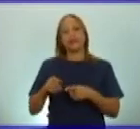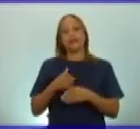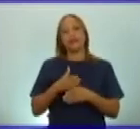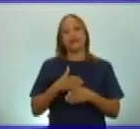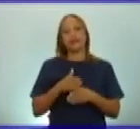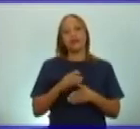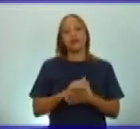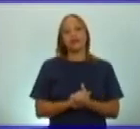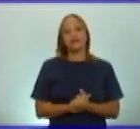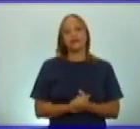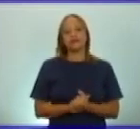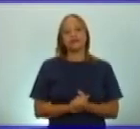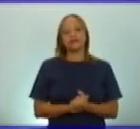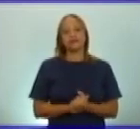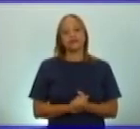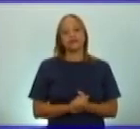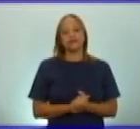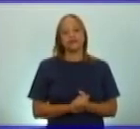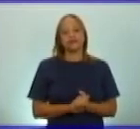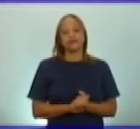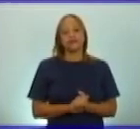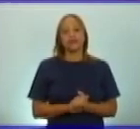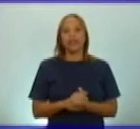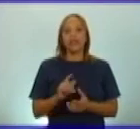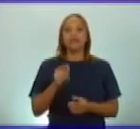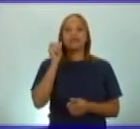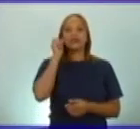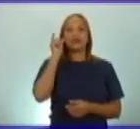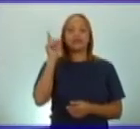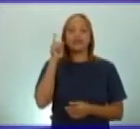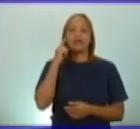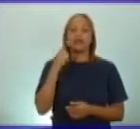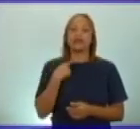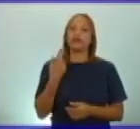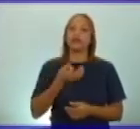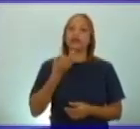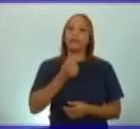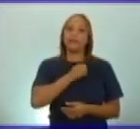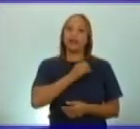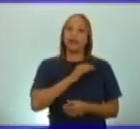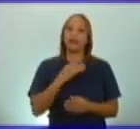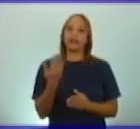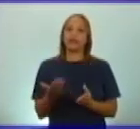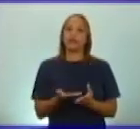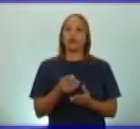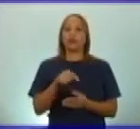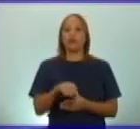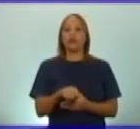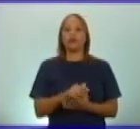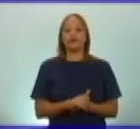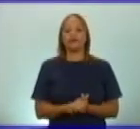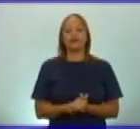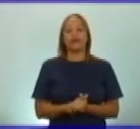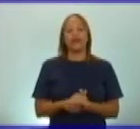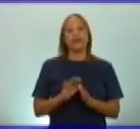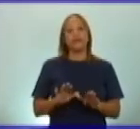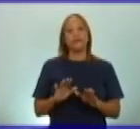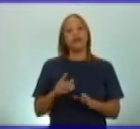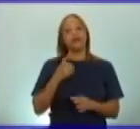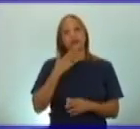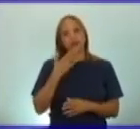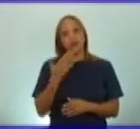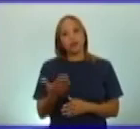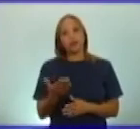inhumanos eran estas políticas. Estas son las ideas, muchachos, que queríamos tratar con ustedes en el día de hoy. Esperemos que haya sido útil